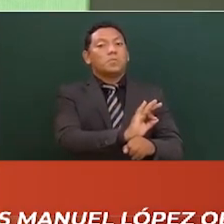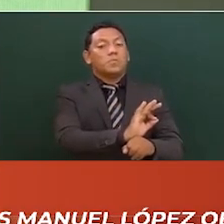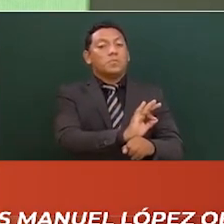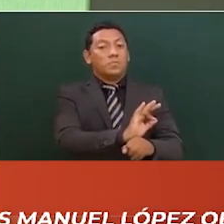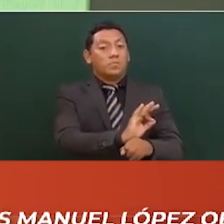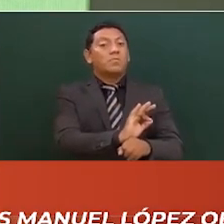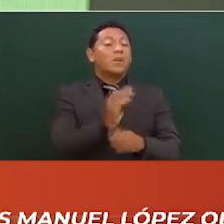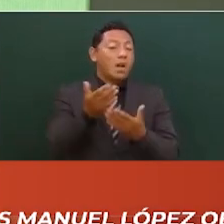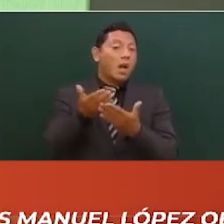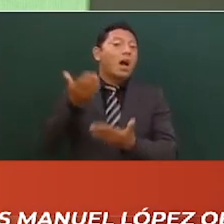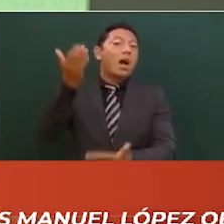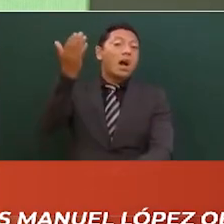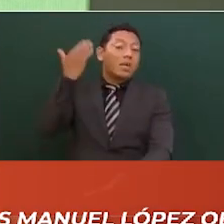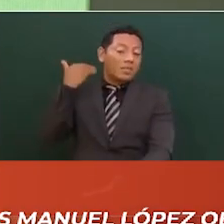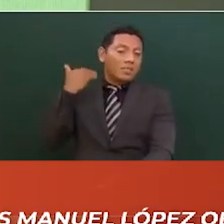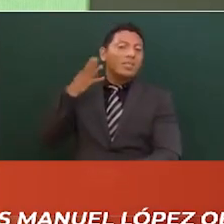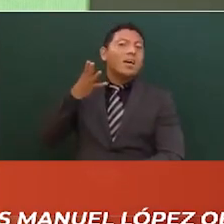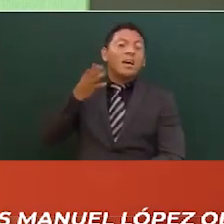Así eran las cosas antes.